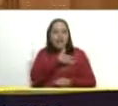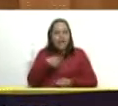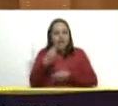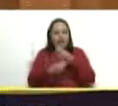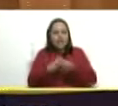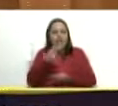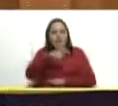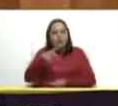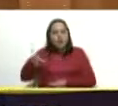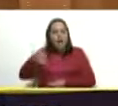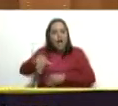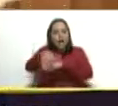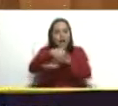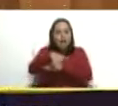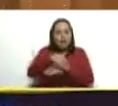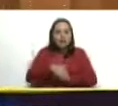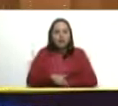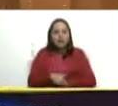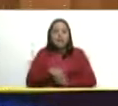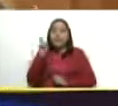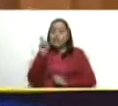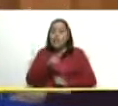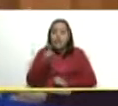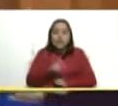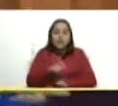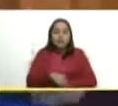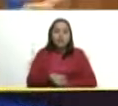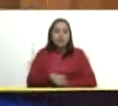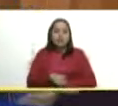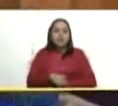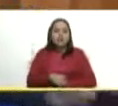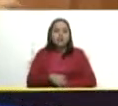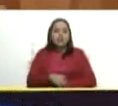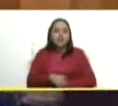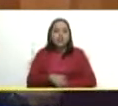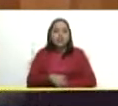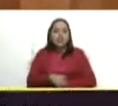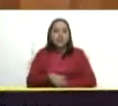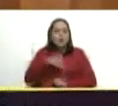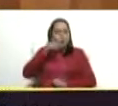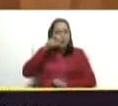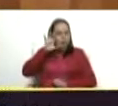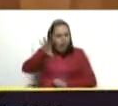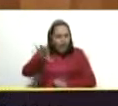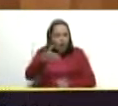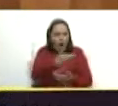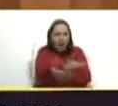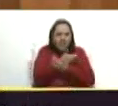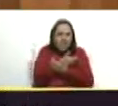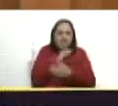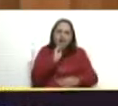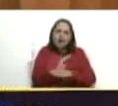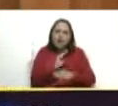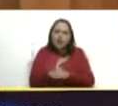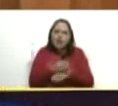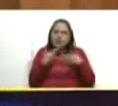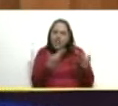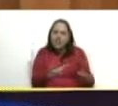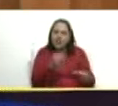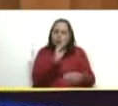a pie en las calles y necesitan que su Estado los abrace, los proteja, les dé las